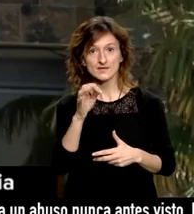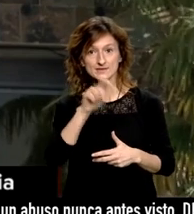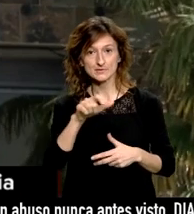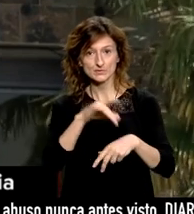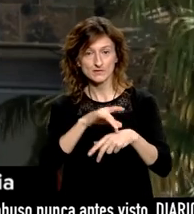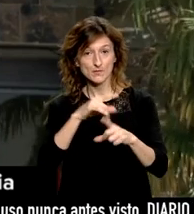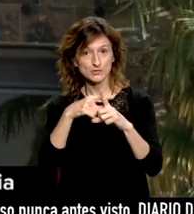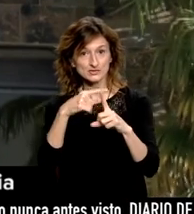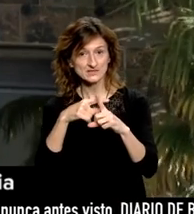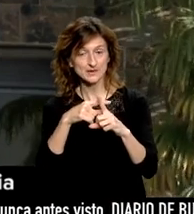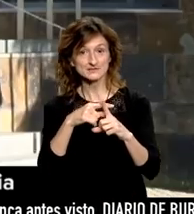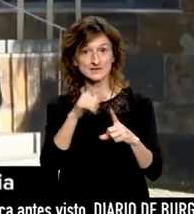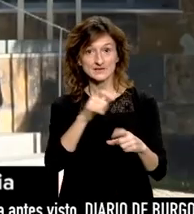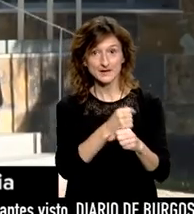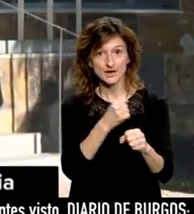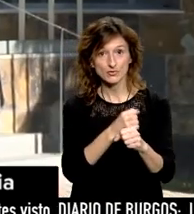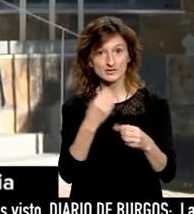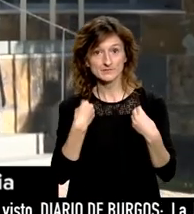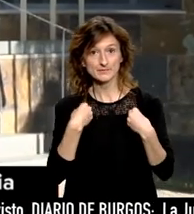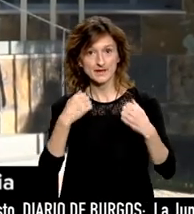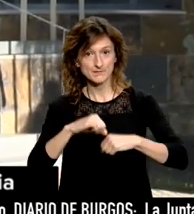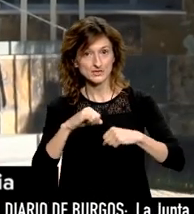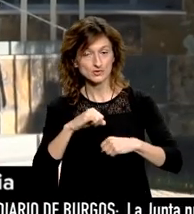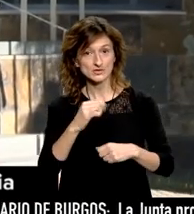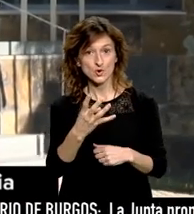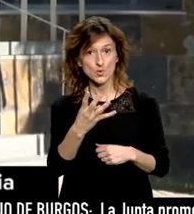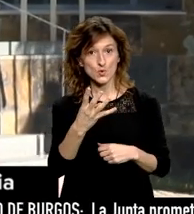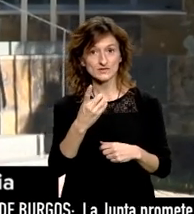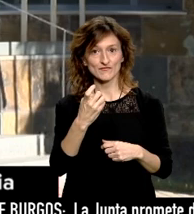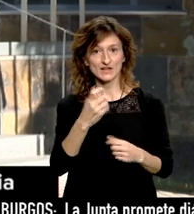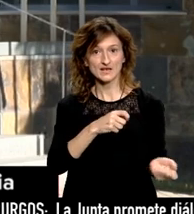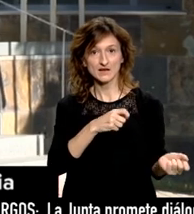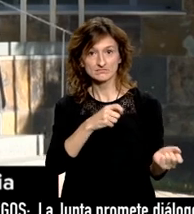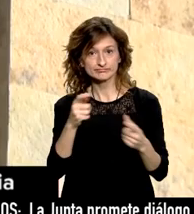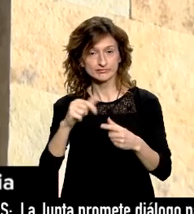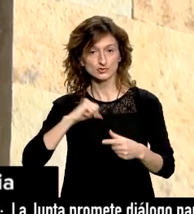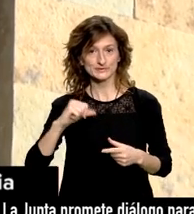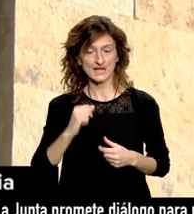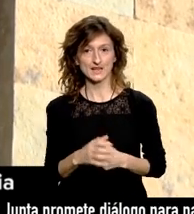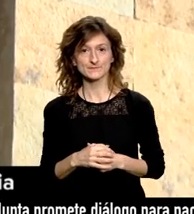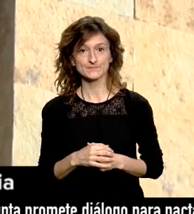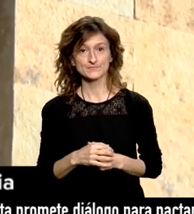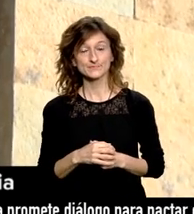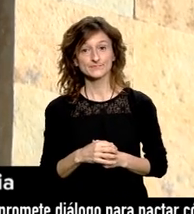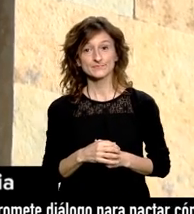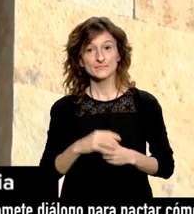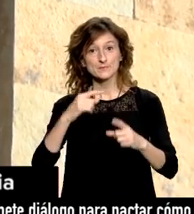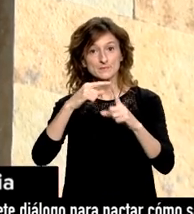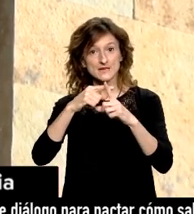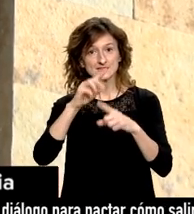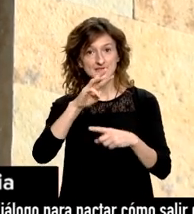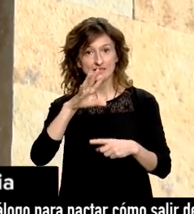40 casos positivos entre residentes y trabajadores, y 4 han necesitado incluso ser hospitalizados. Además,